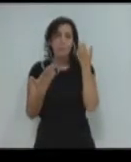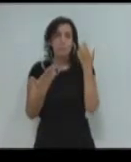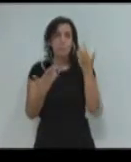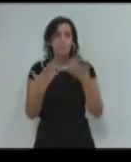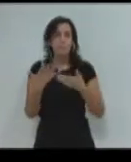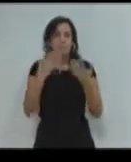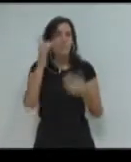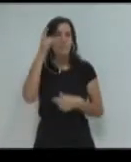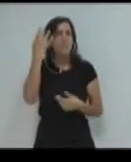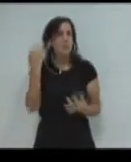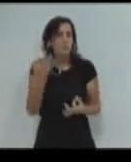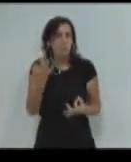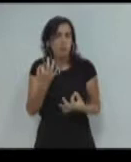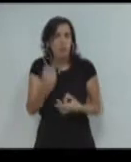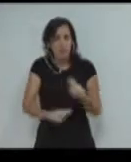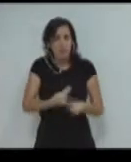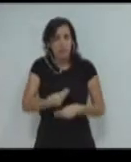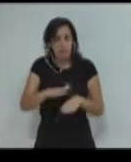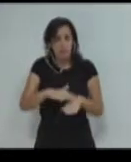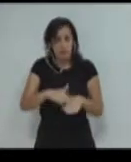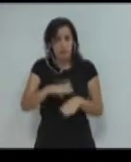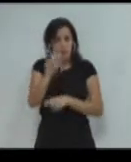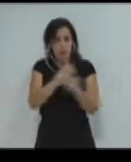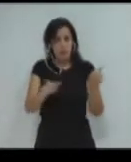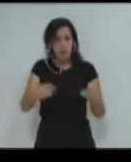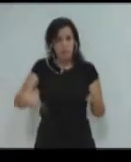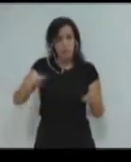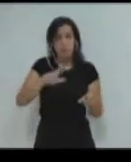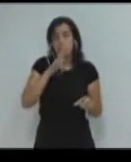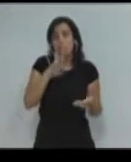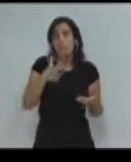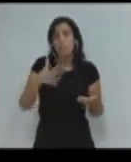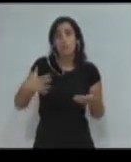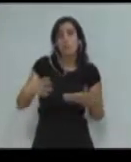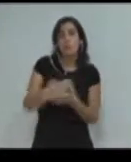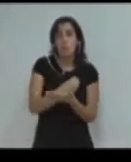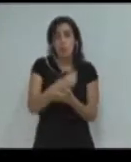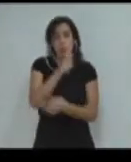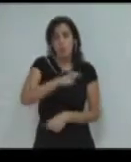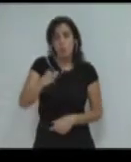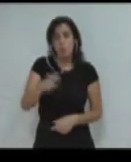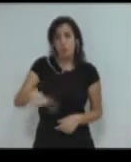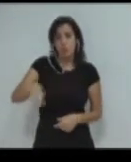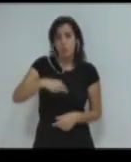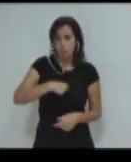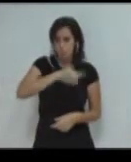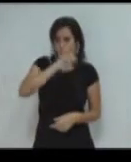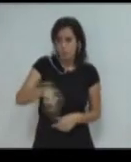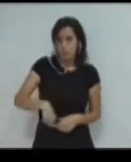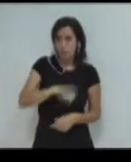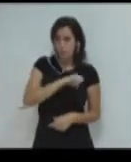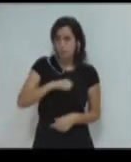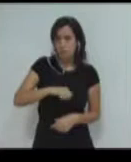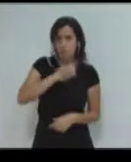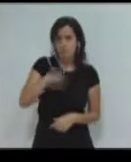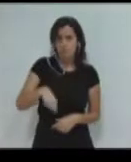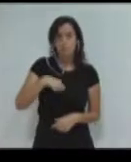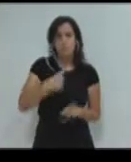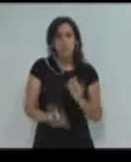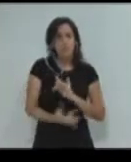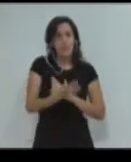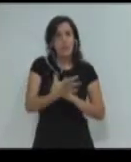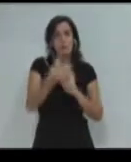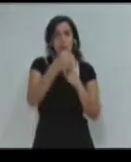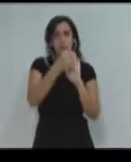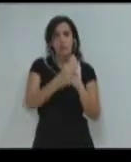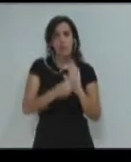se os ocurre que pudiéramos hacer para que las personas, porque realmente todo el mundo, yo creo que yo también personalmente es cierto que, por ejemplo, crear un